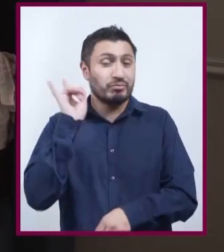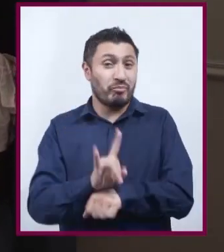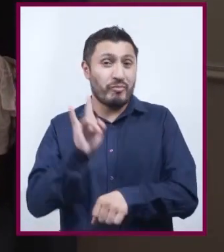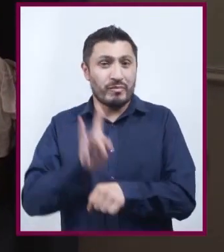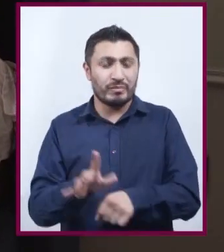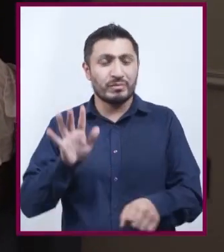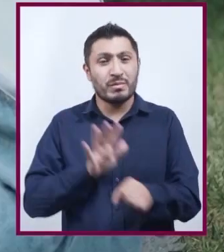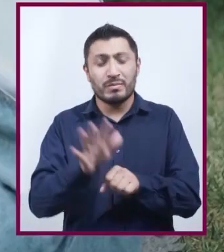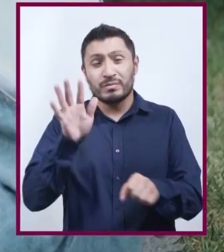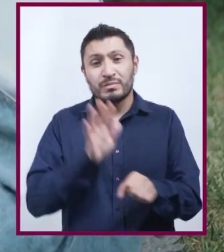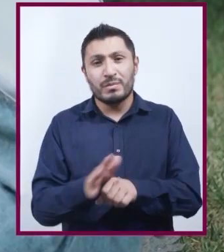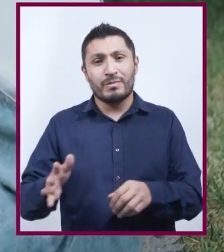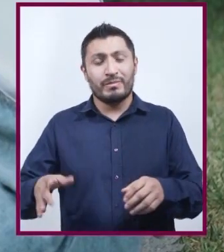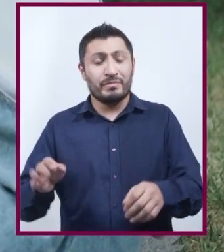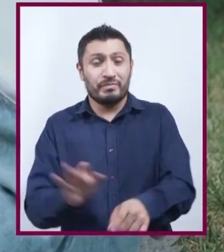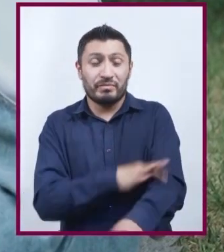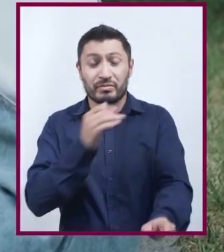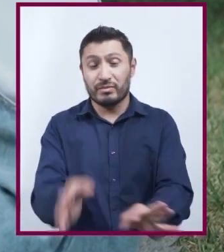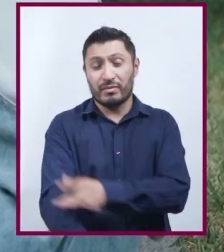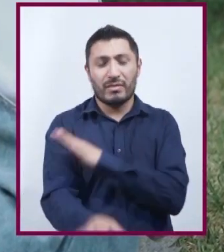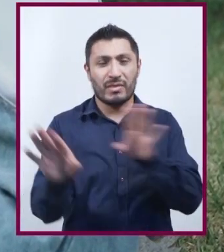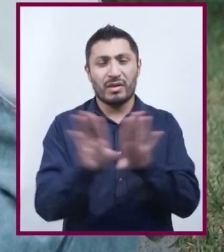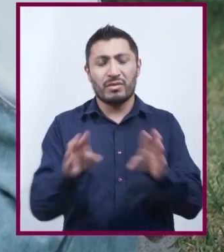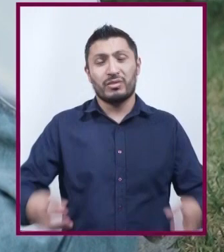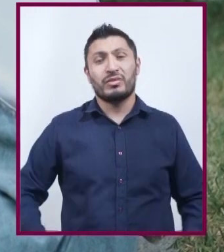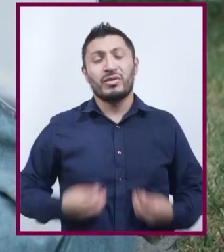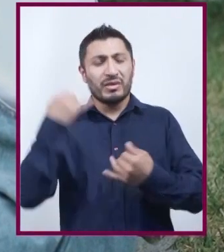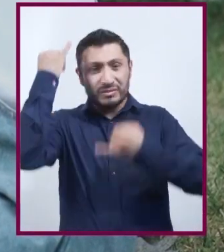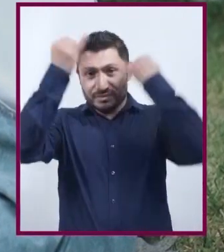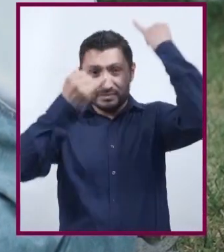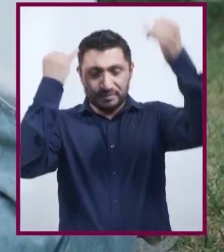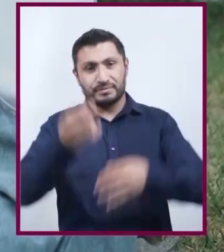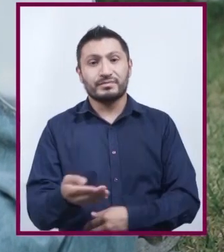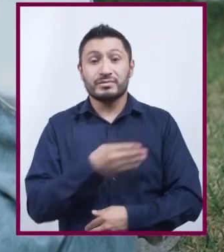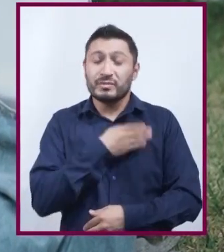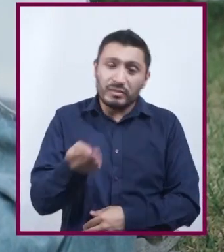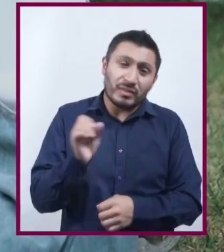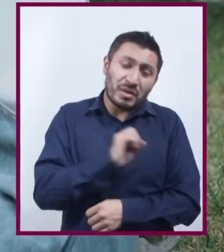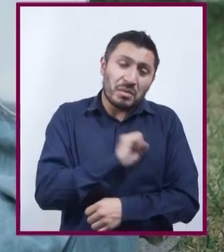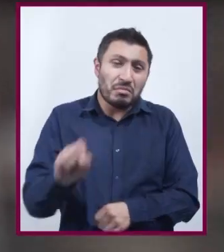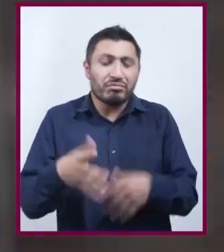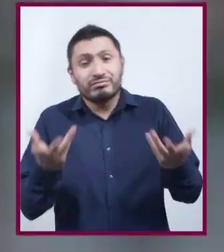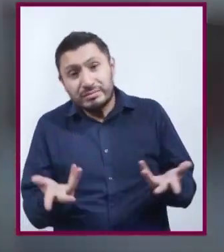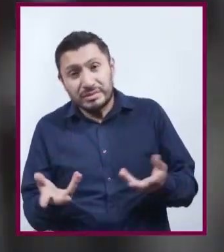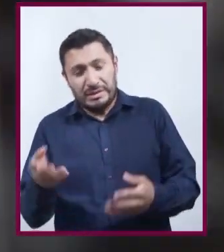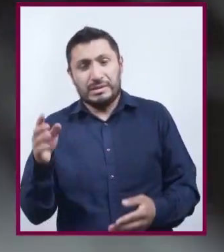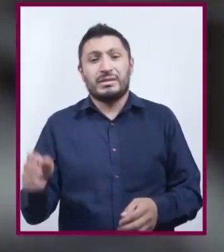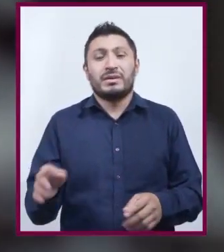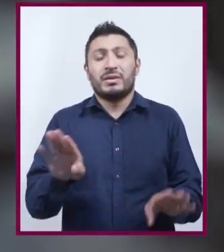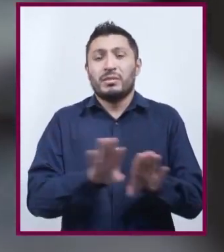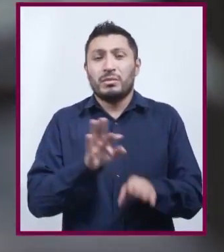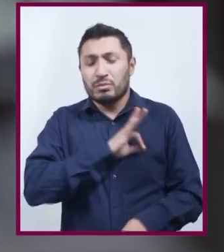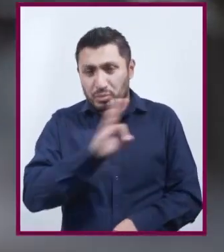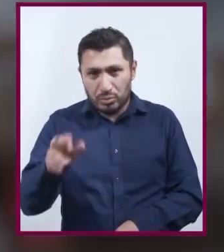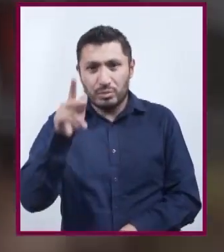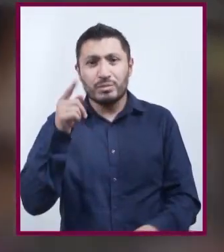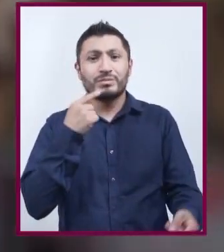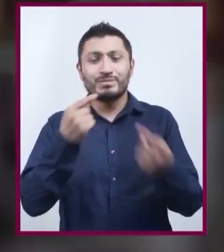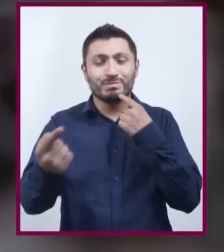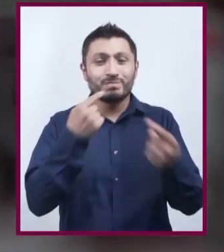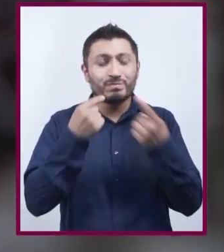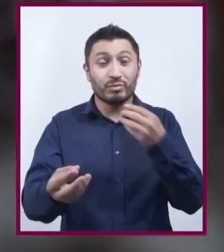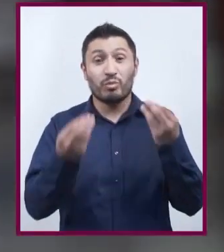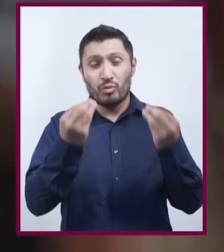e incluso hasta podemos fingir estados de ánimo como si nuestra vida fuera una ficción. ¿Será bueno o malo?